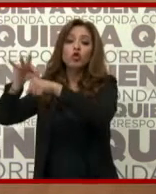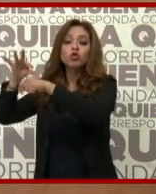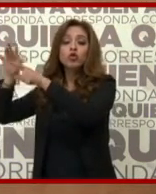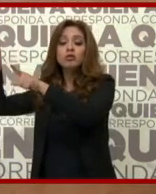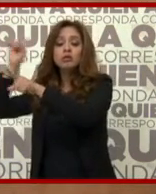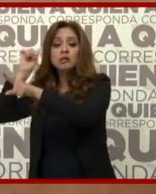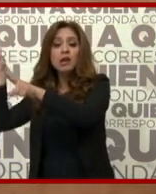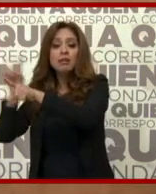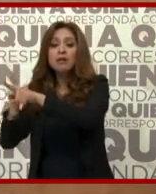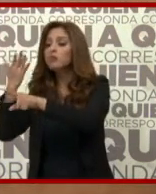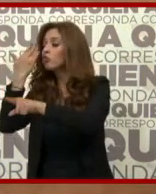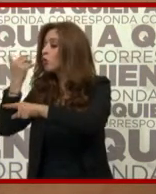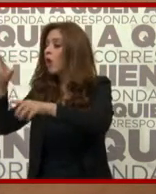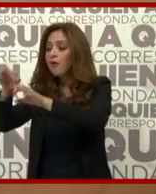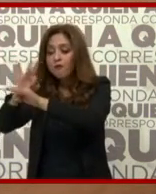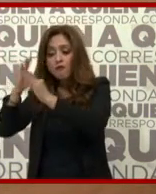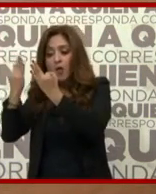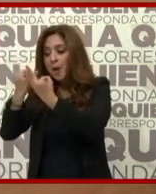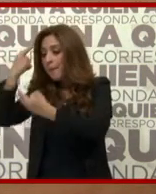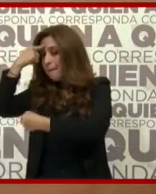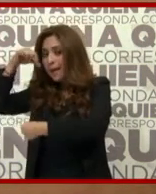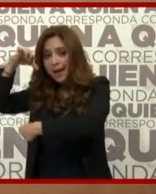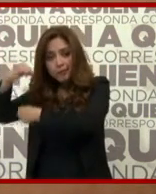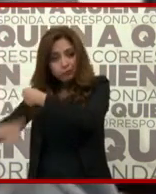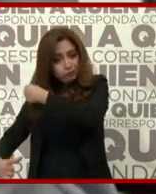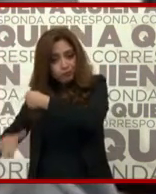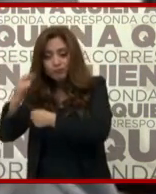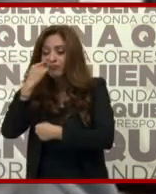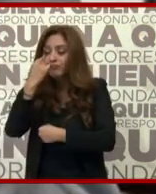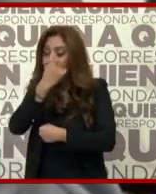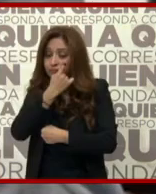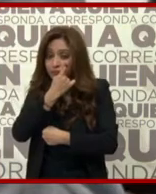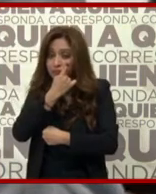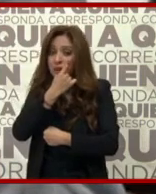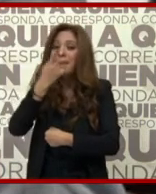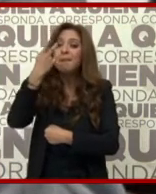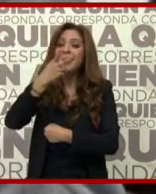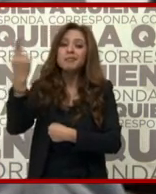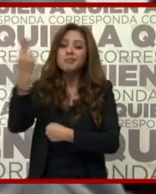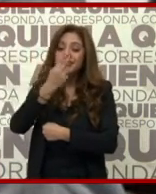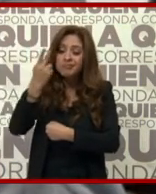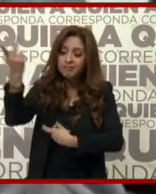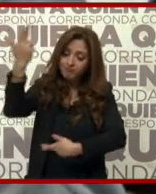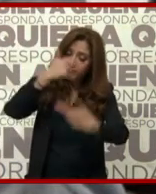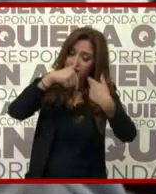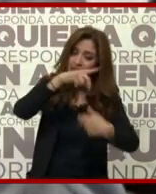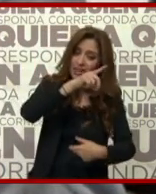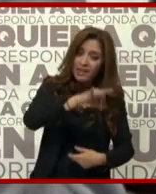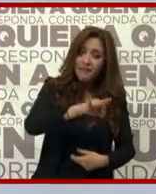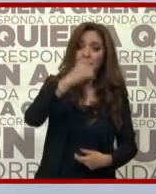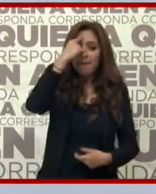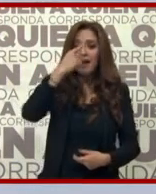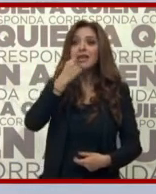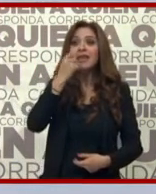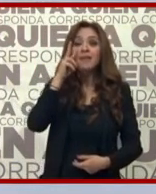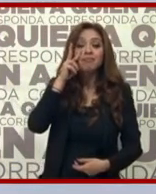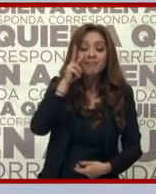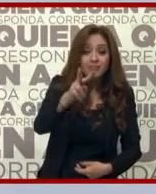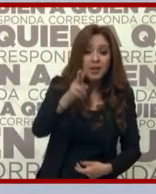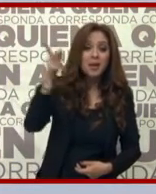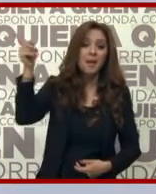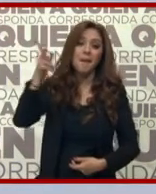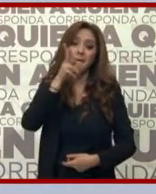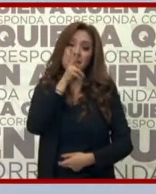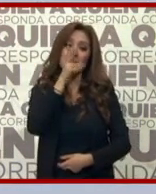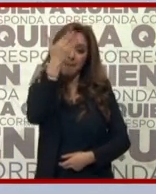Zacatecas no existe el equipo necesario para practicarle esta operación, que sin lugar a dudas cambiará la vida de esta niña, por lo que su padre solicita